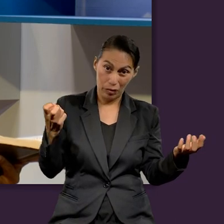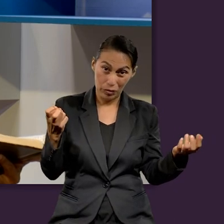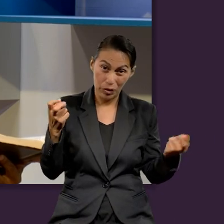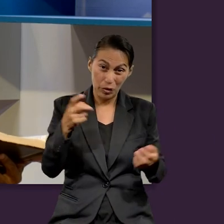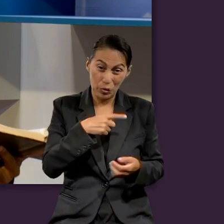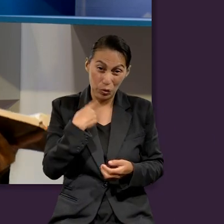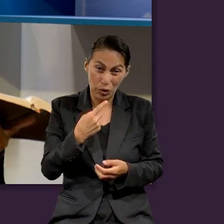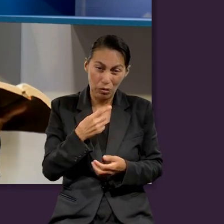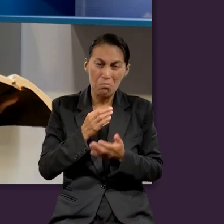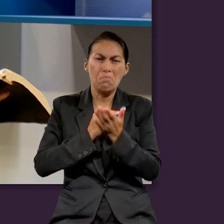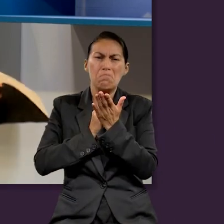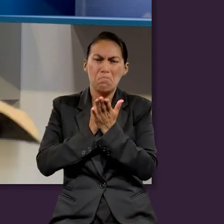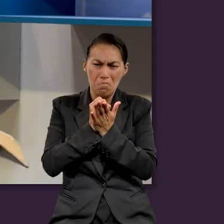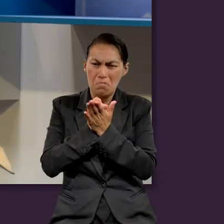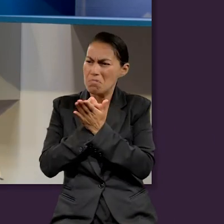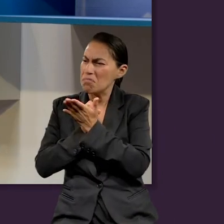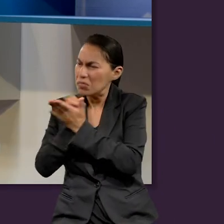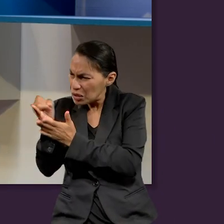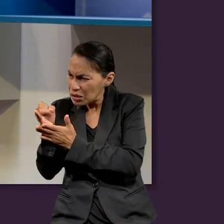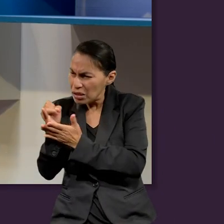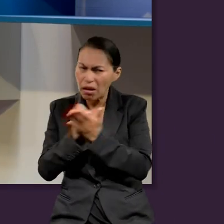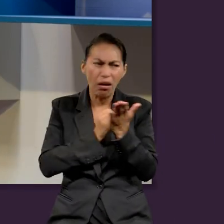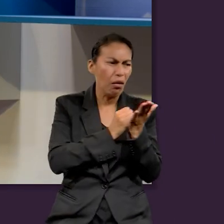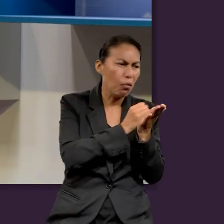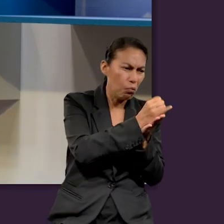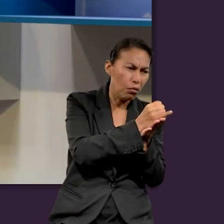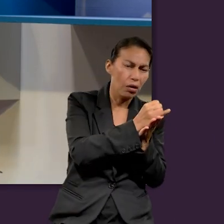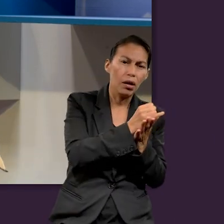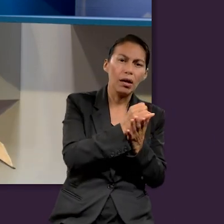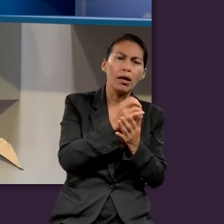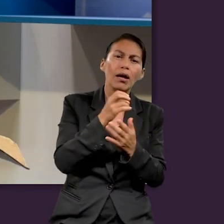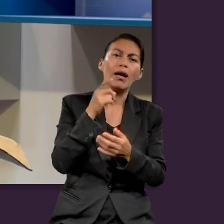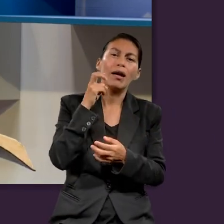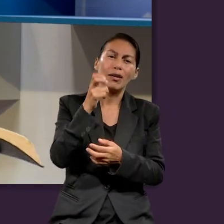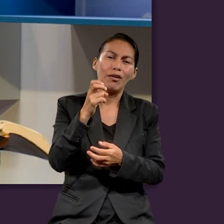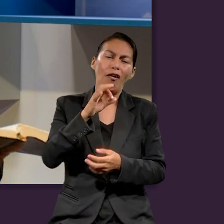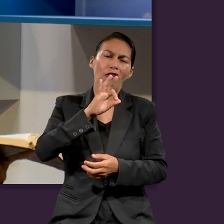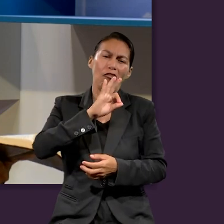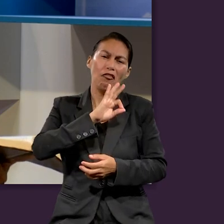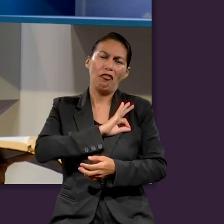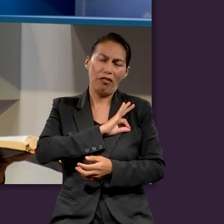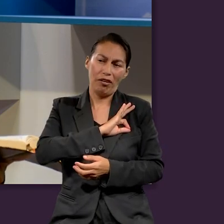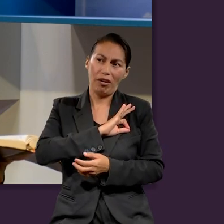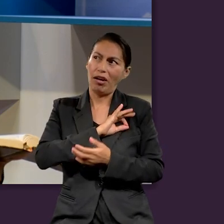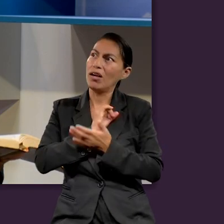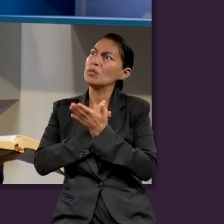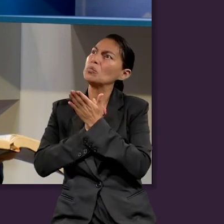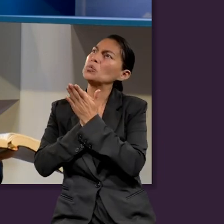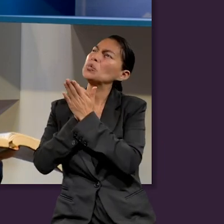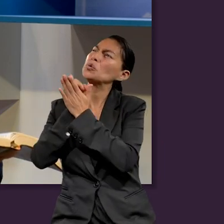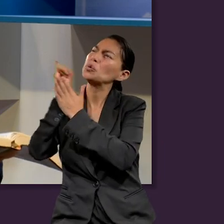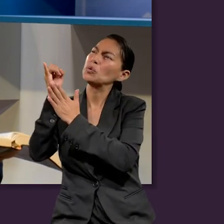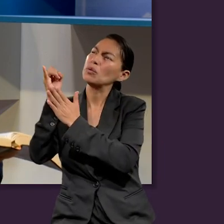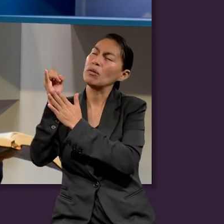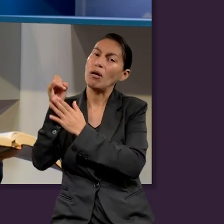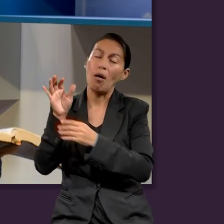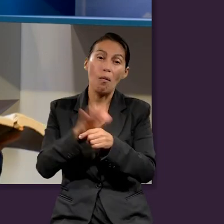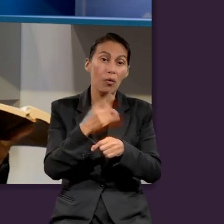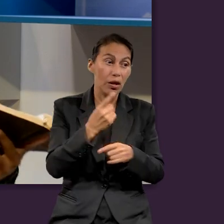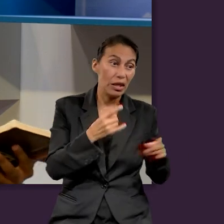afirmar el bando en el cual estamos y ahí es donde entra la fe en Jesús